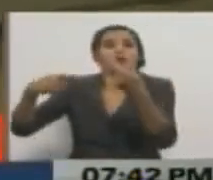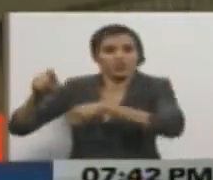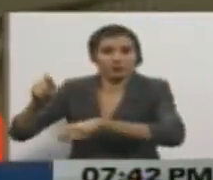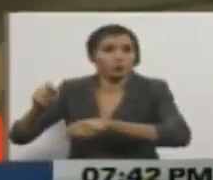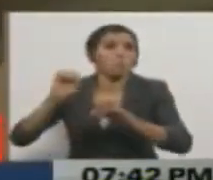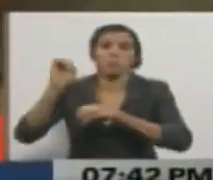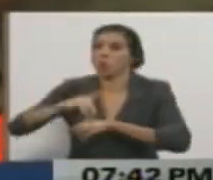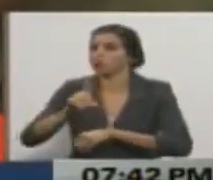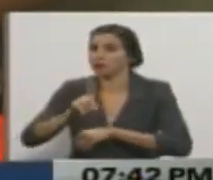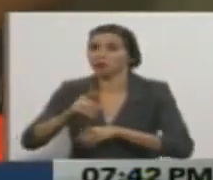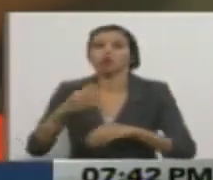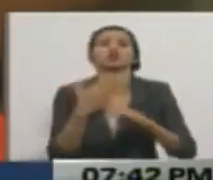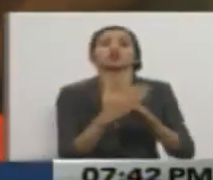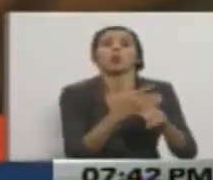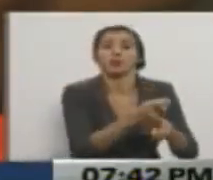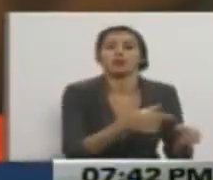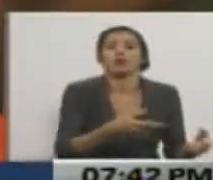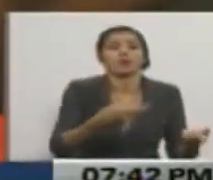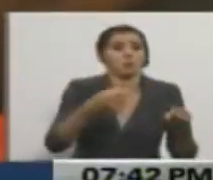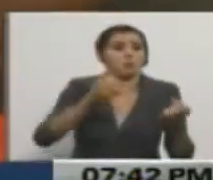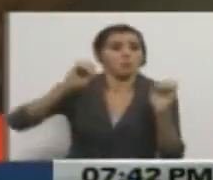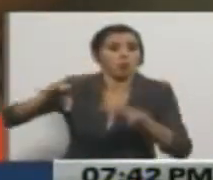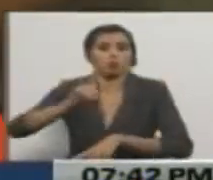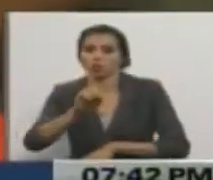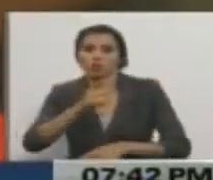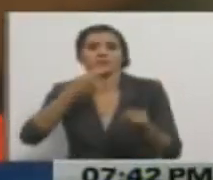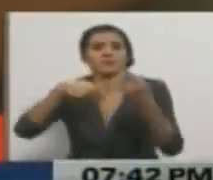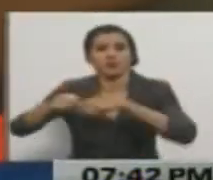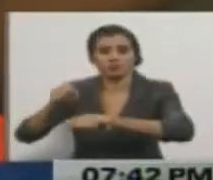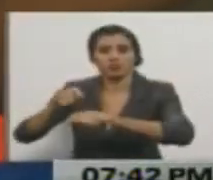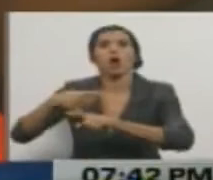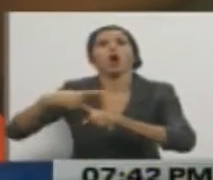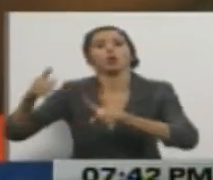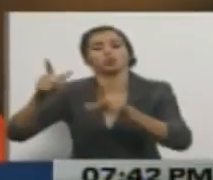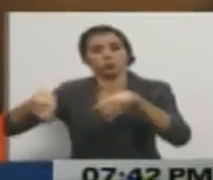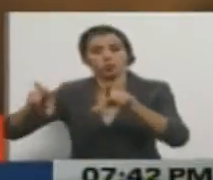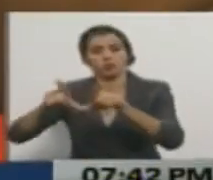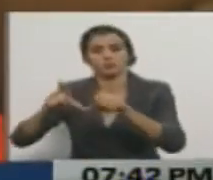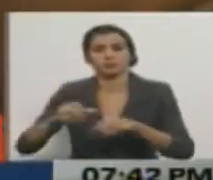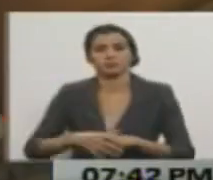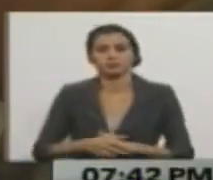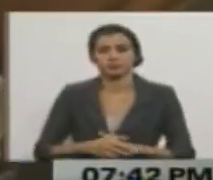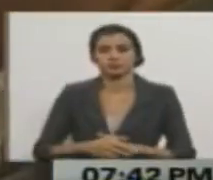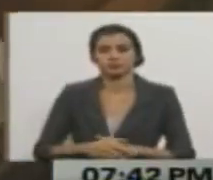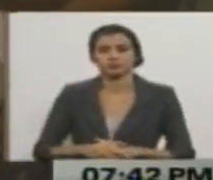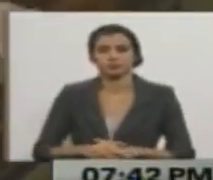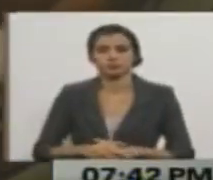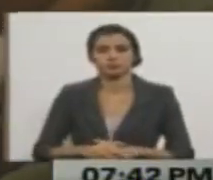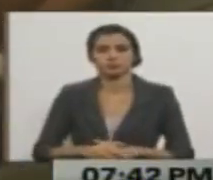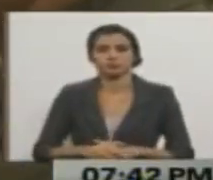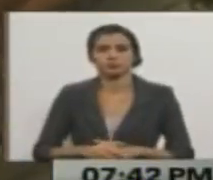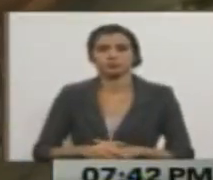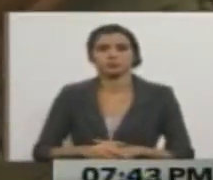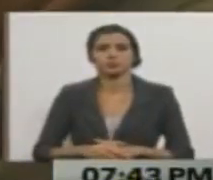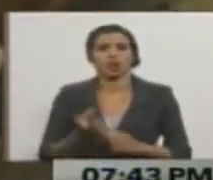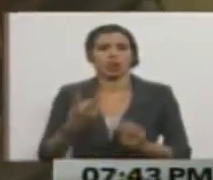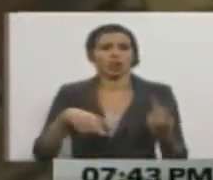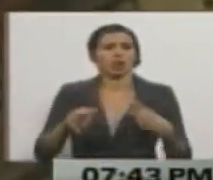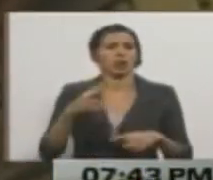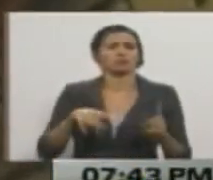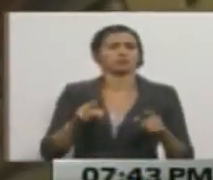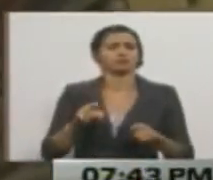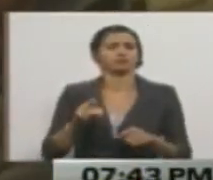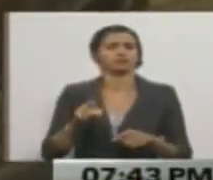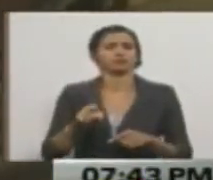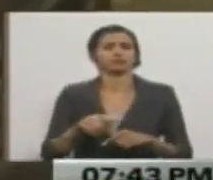Exacto, lo venden. Que lo van a comercializar a otro. O sea, esto es un disfraz que no se entiende realmente, que este